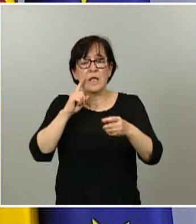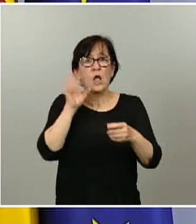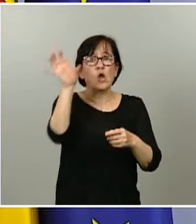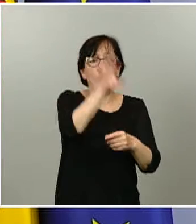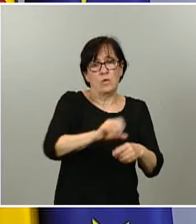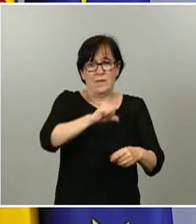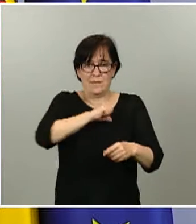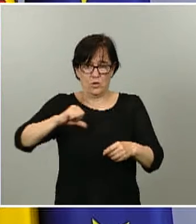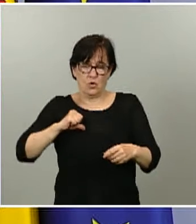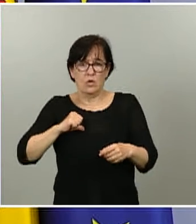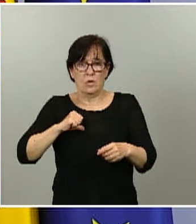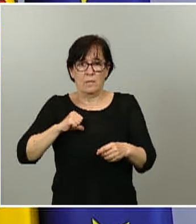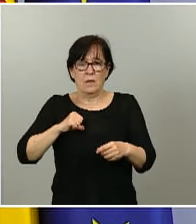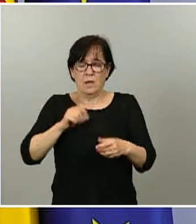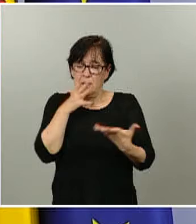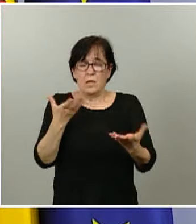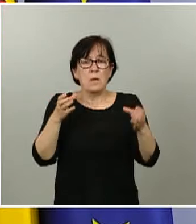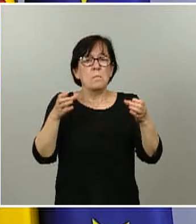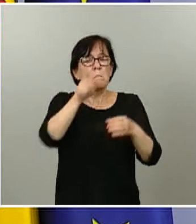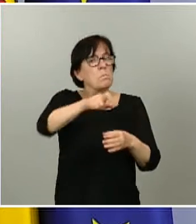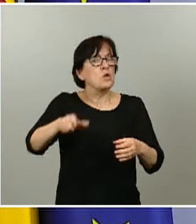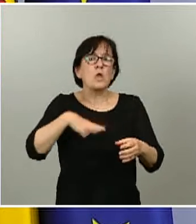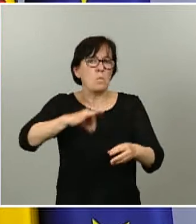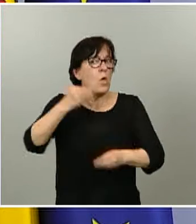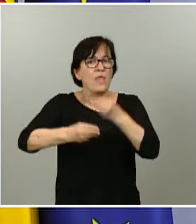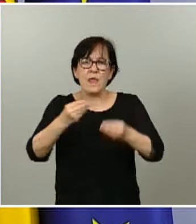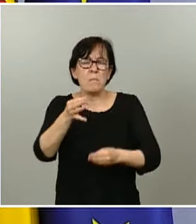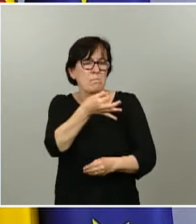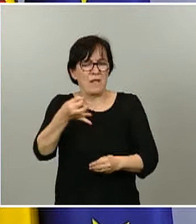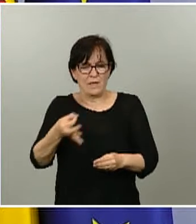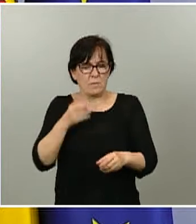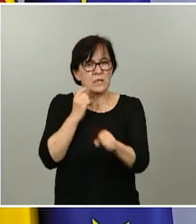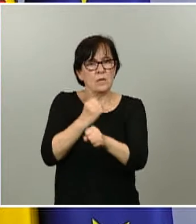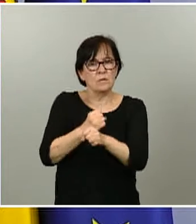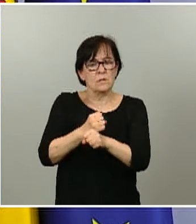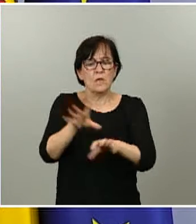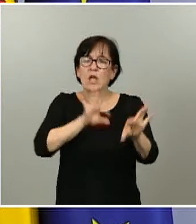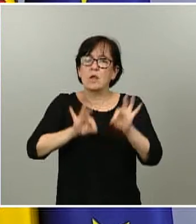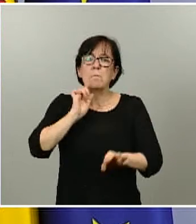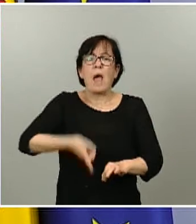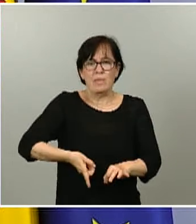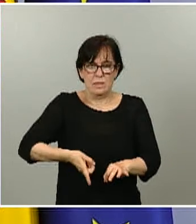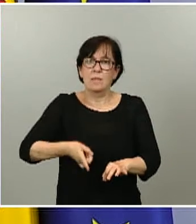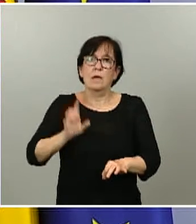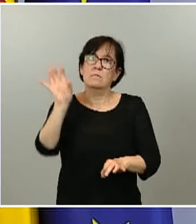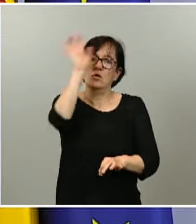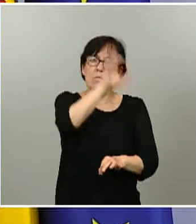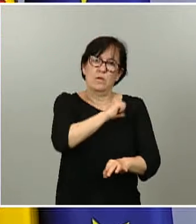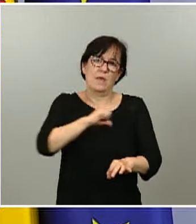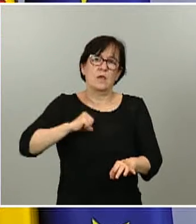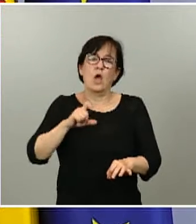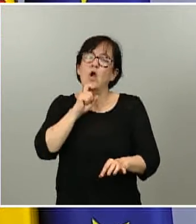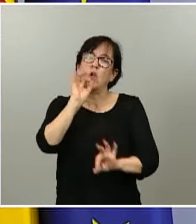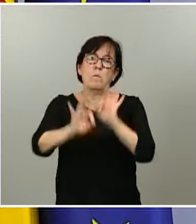un personal que puede hacer perfectamente estas labores, pero, insisto, es una decisión que corresponde a cada comunidad autónoma el cómo organiza